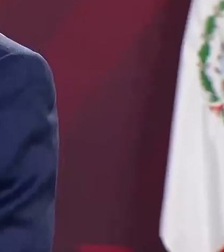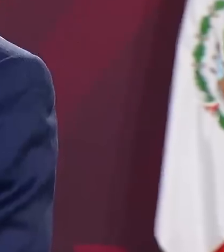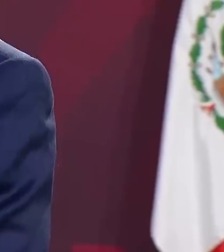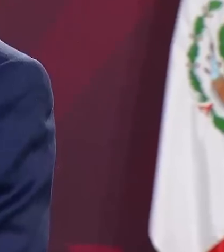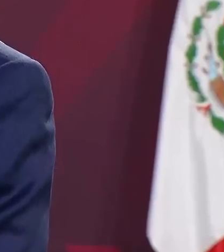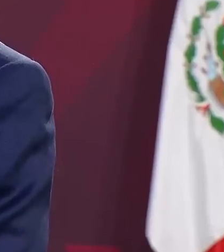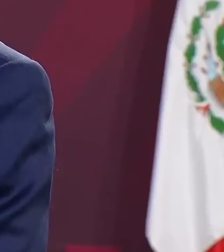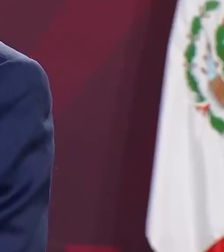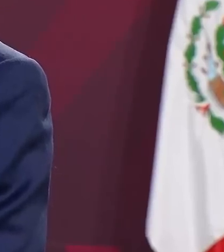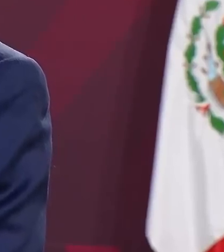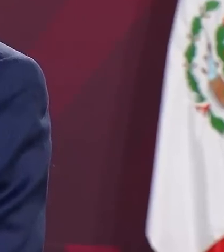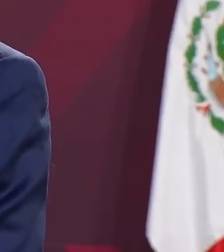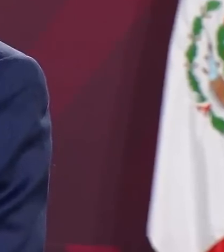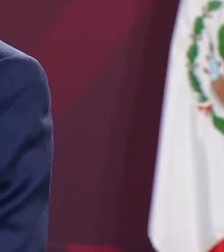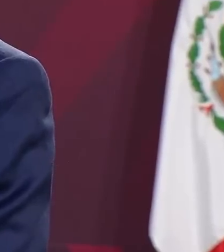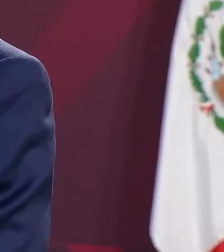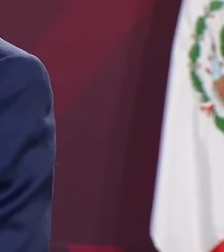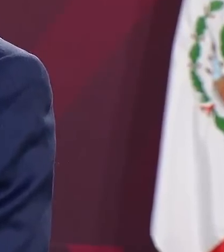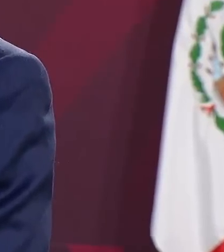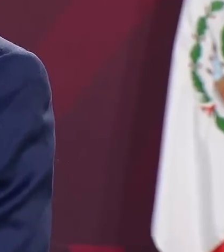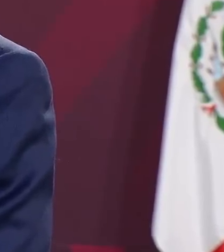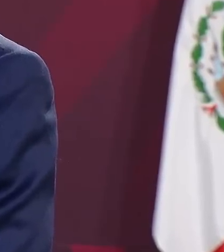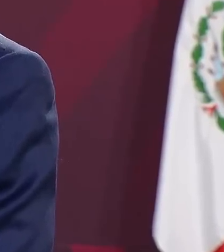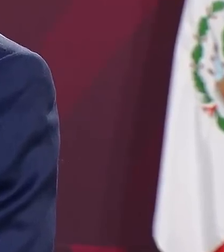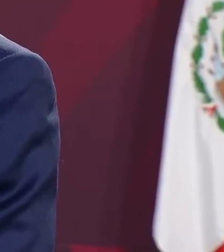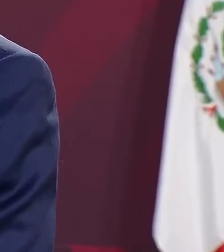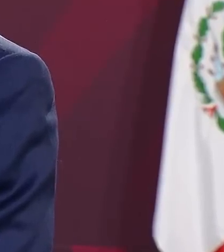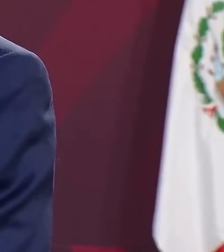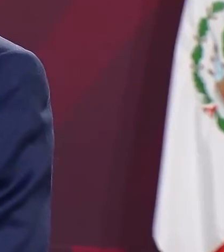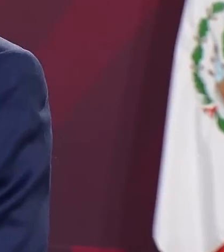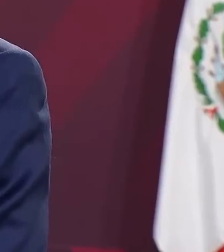otras demandas justas,